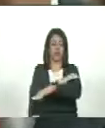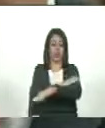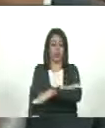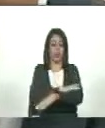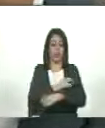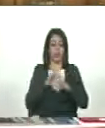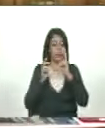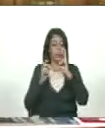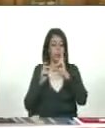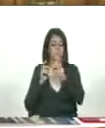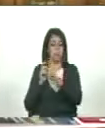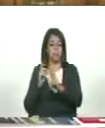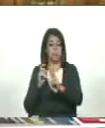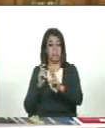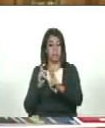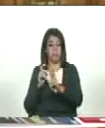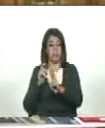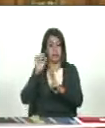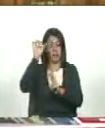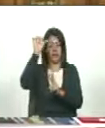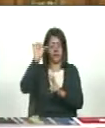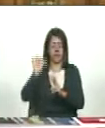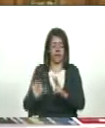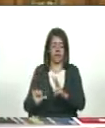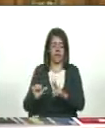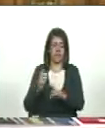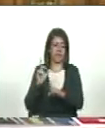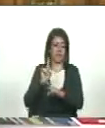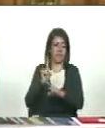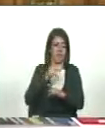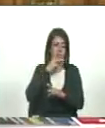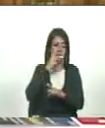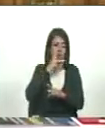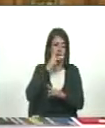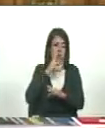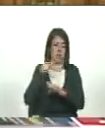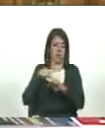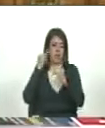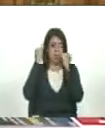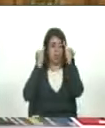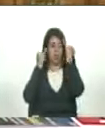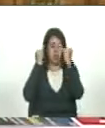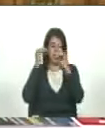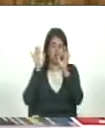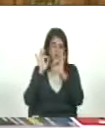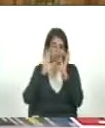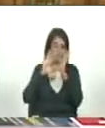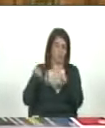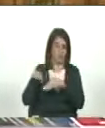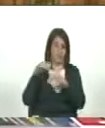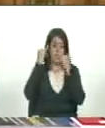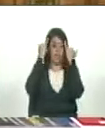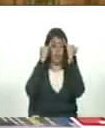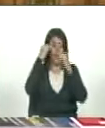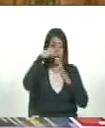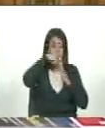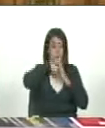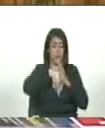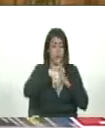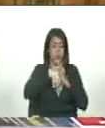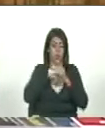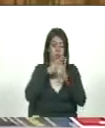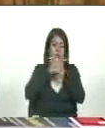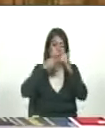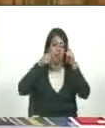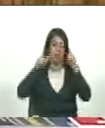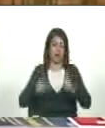que se vendía como apolítico, desideologizado, con una ideología profundamente